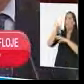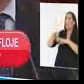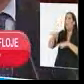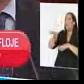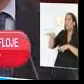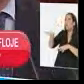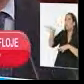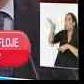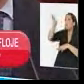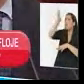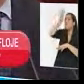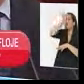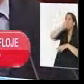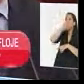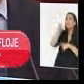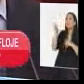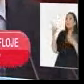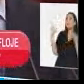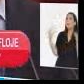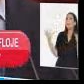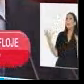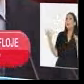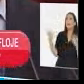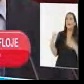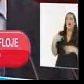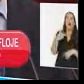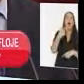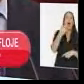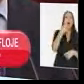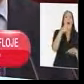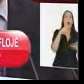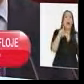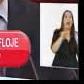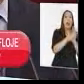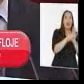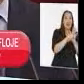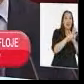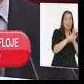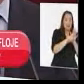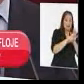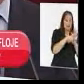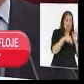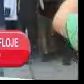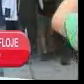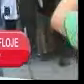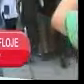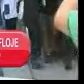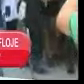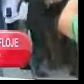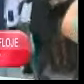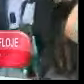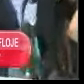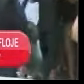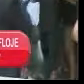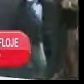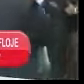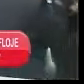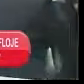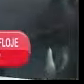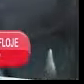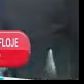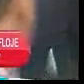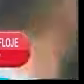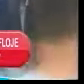eso dije, que recurrentemente venimos sobre estas cuestiones. Me parece que no se acierta en esto. En materia económica